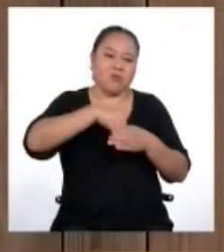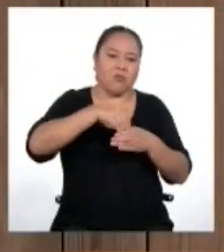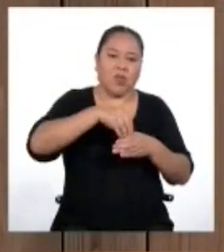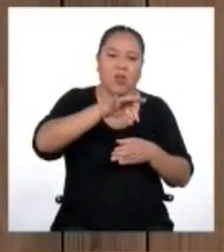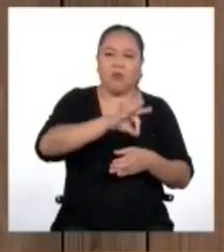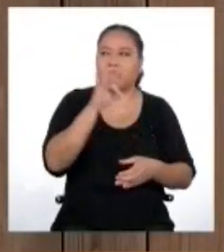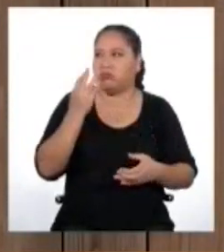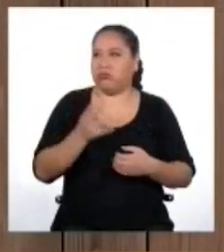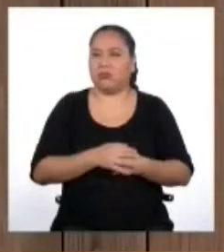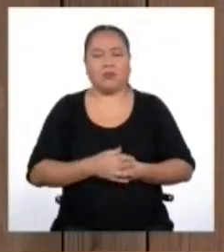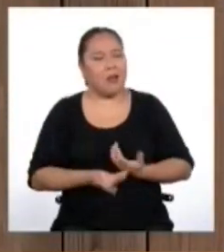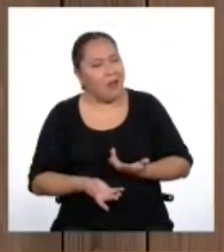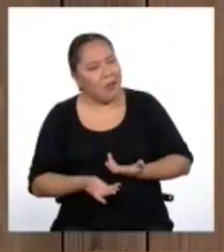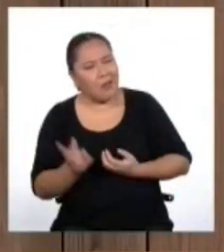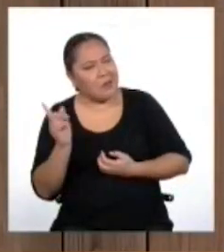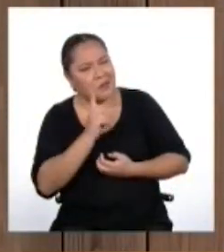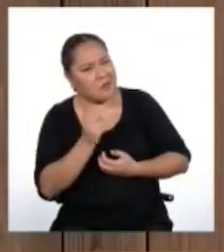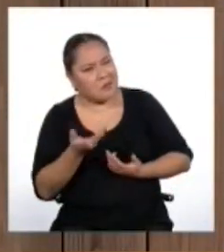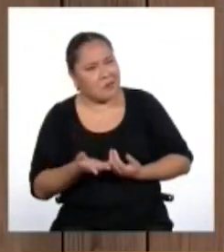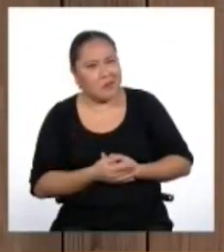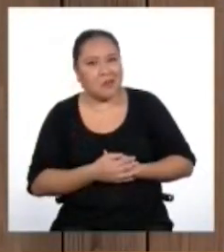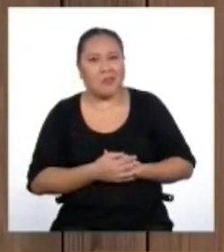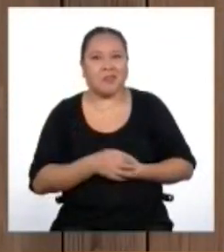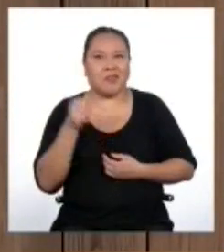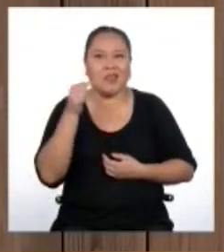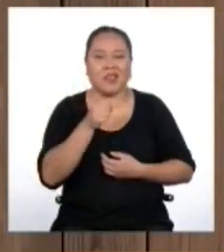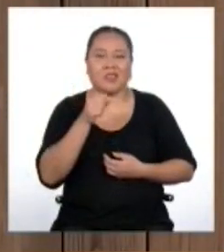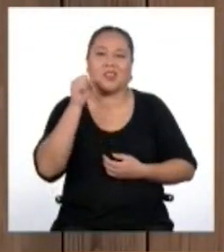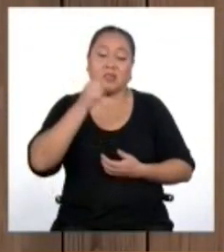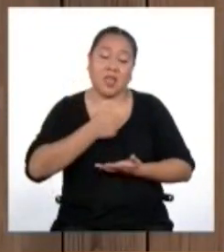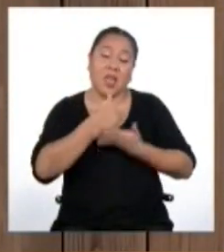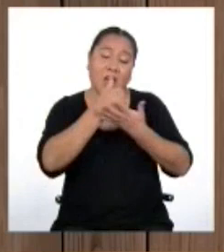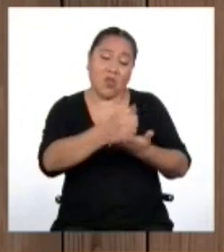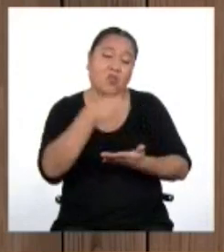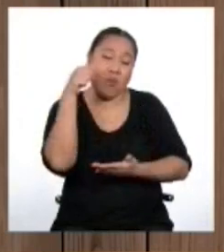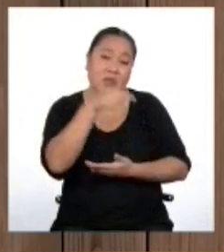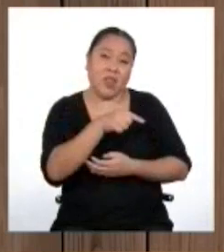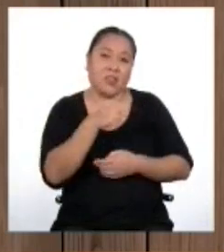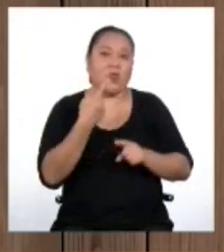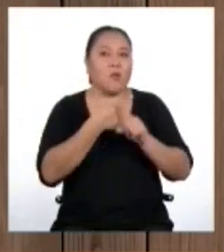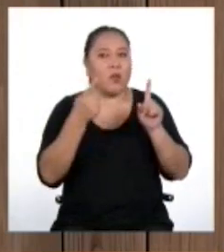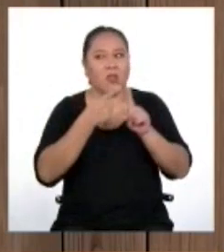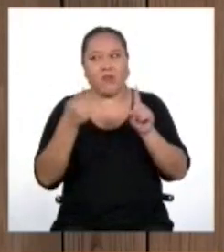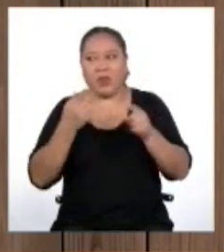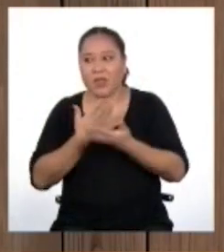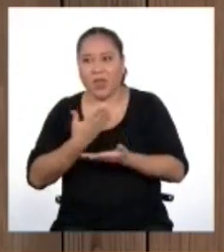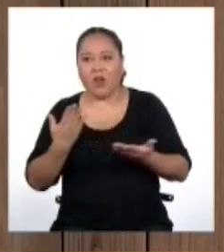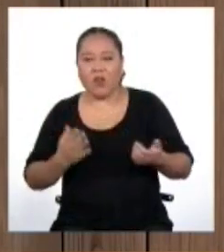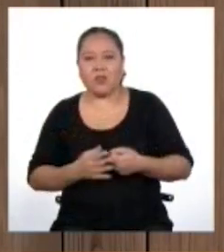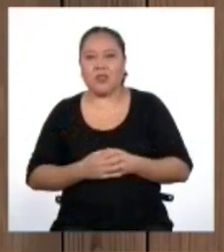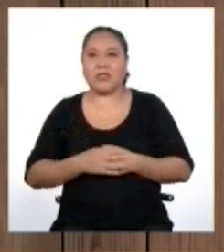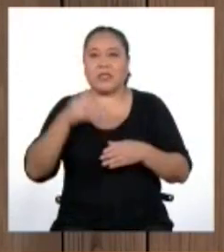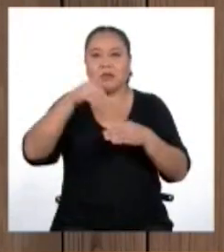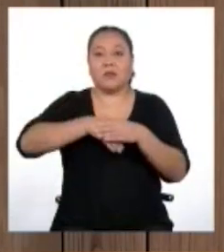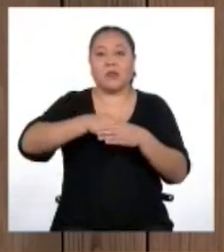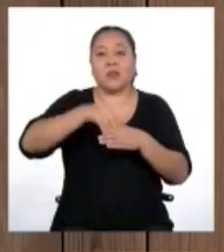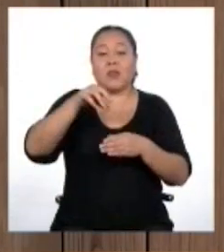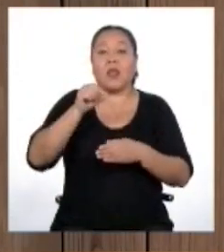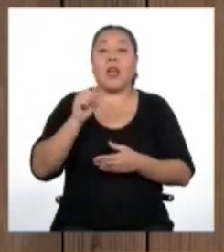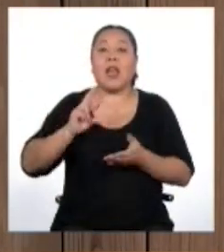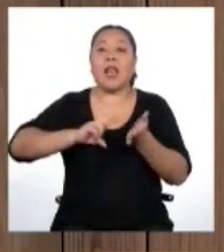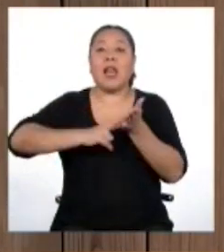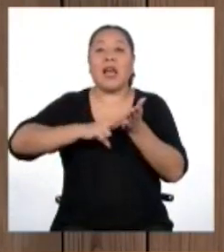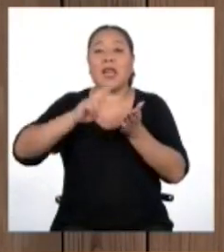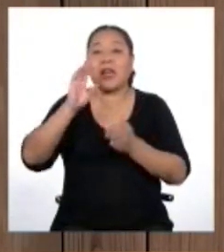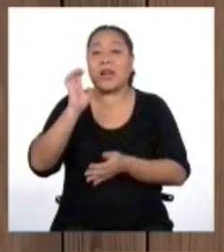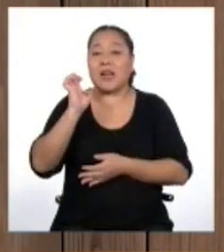Ay, Jonathan, tú te pasas. Pero efectivamente sirve para eso también. Y hablando de votar, junto a la RENIEC están